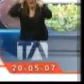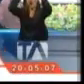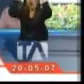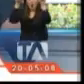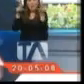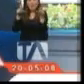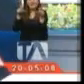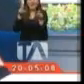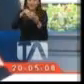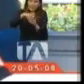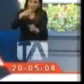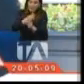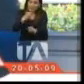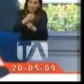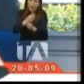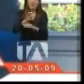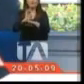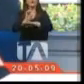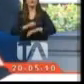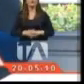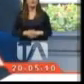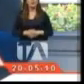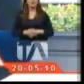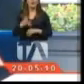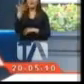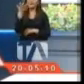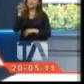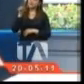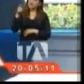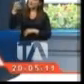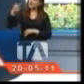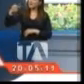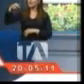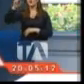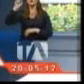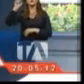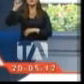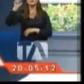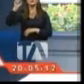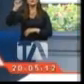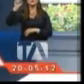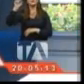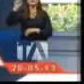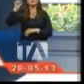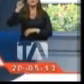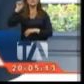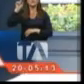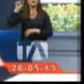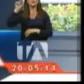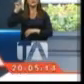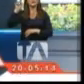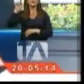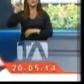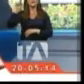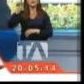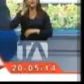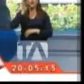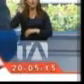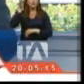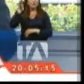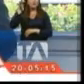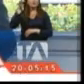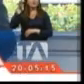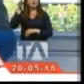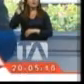que operan actualmente. Y adicionalmente, 15 mil millones es nuestra proyección de